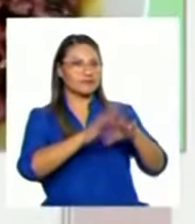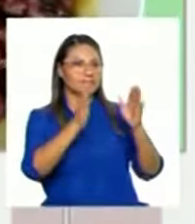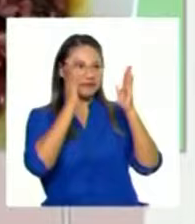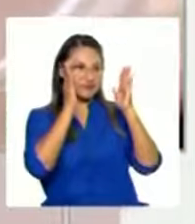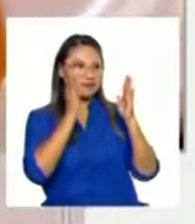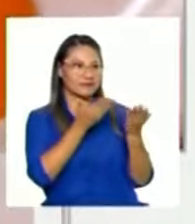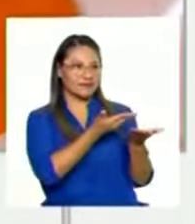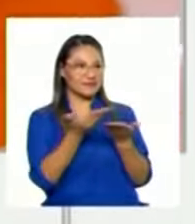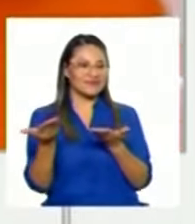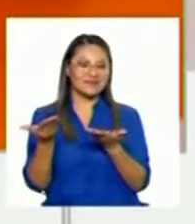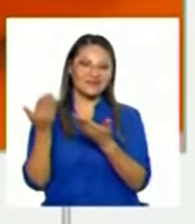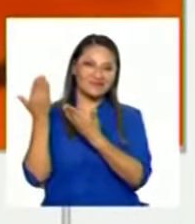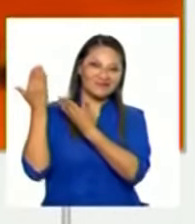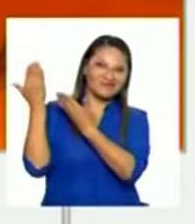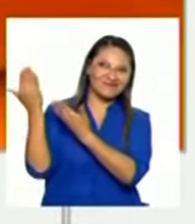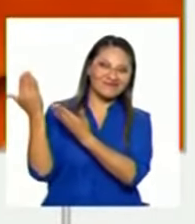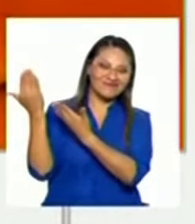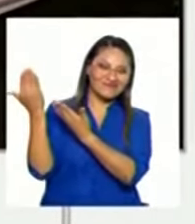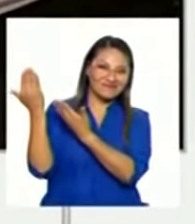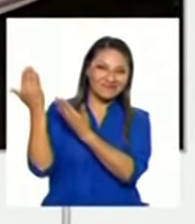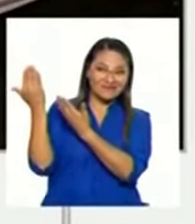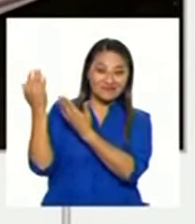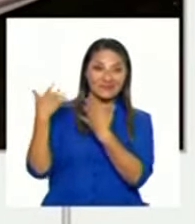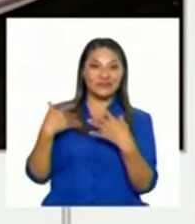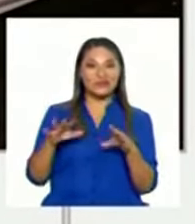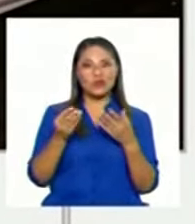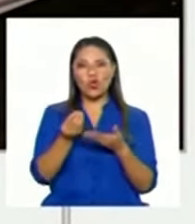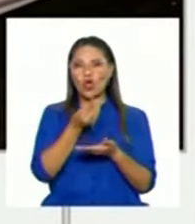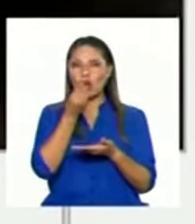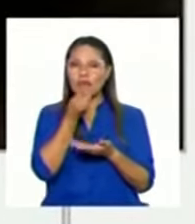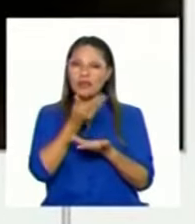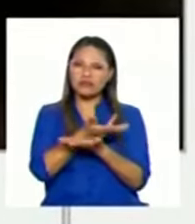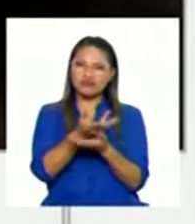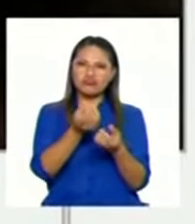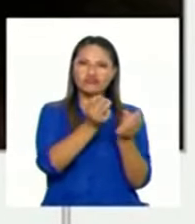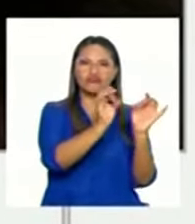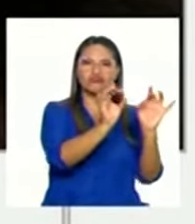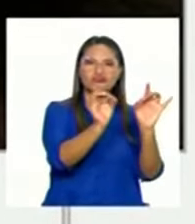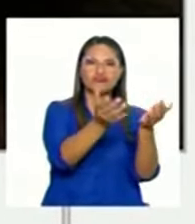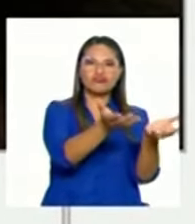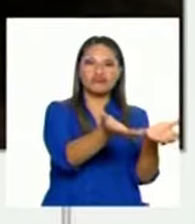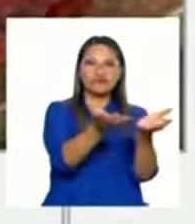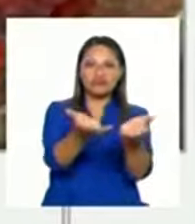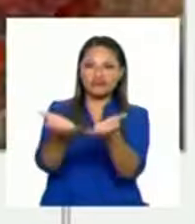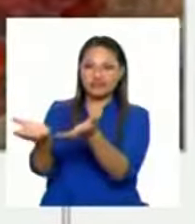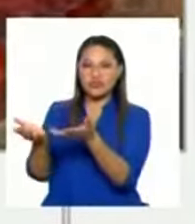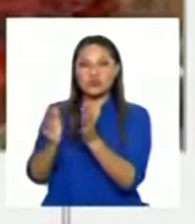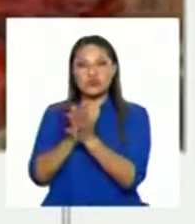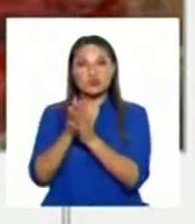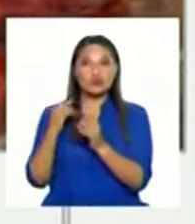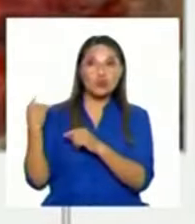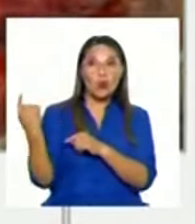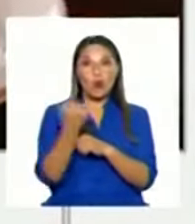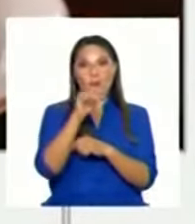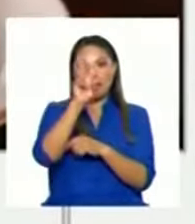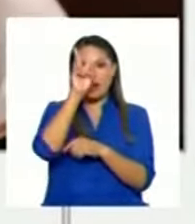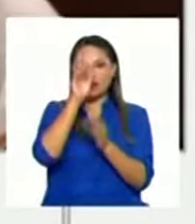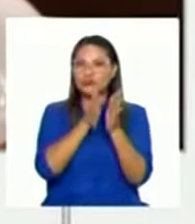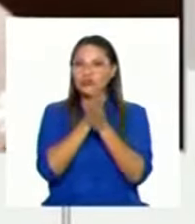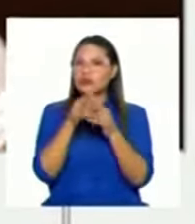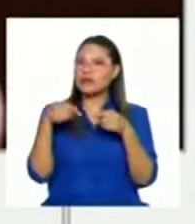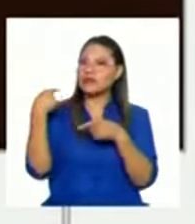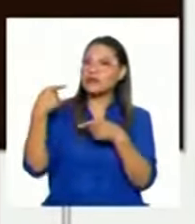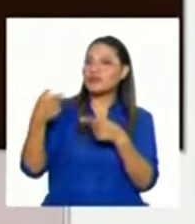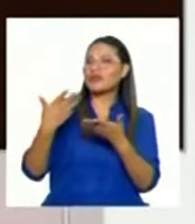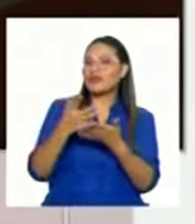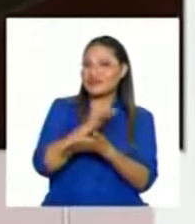les vamos a mostrar los deliciosos y tradicionales potajes regionales por Semana